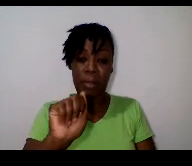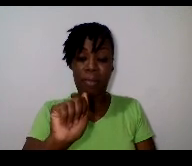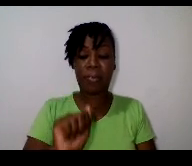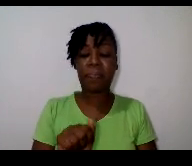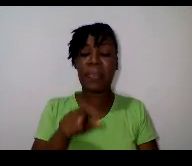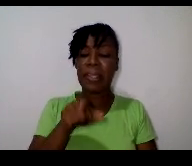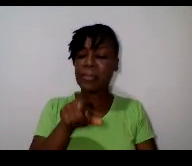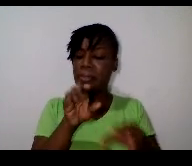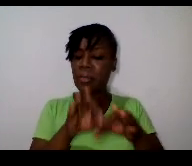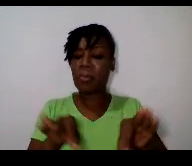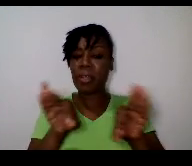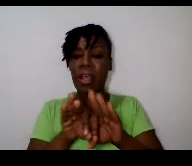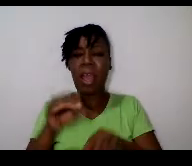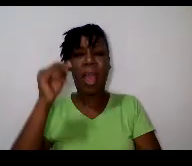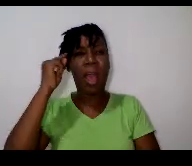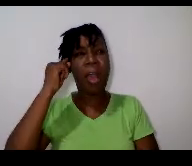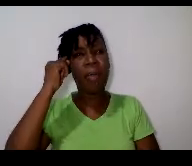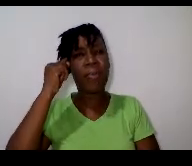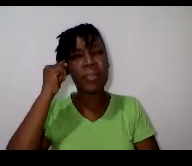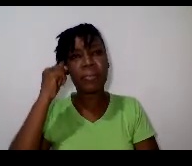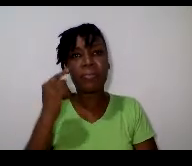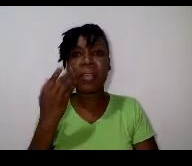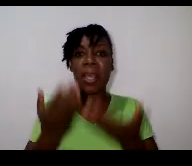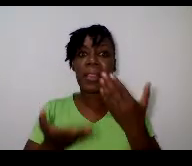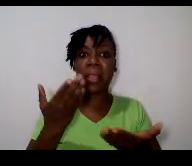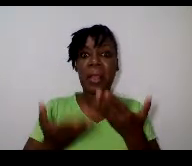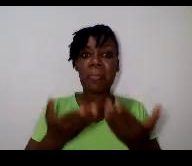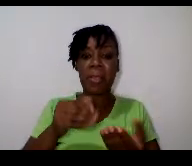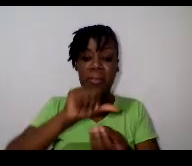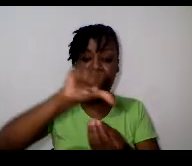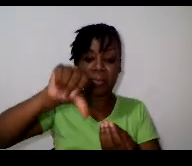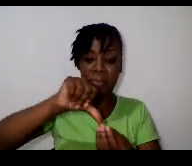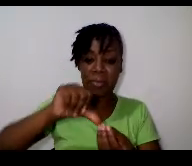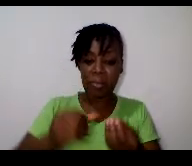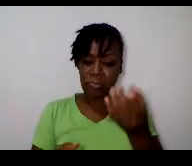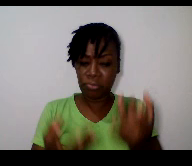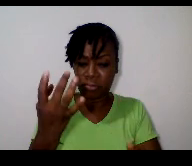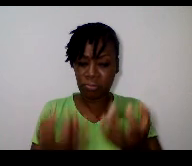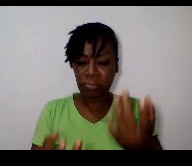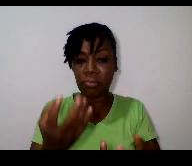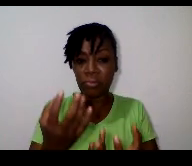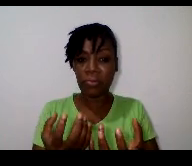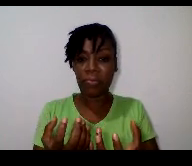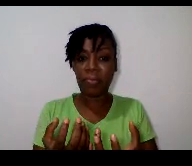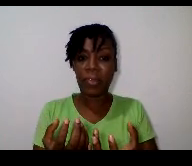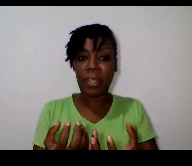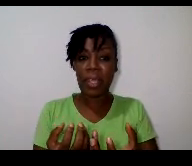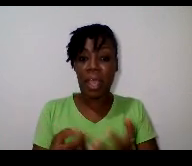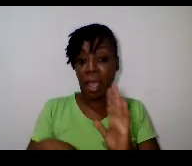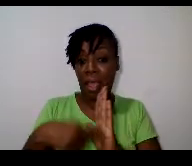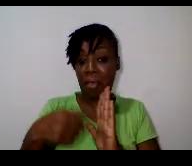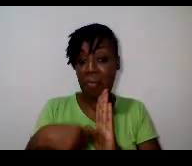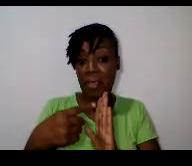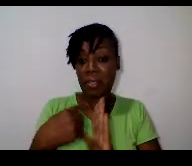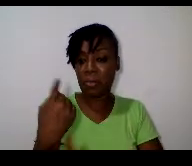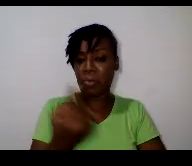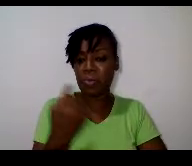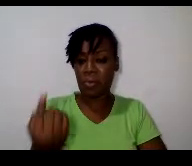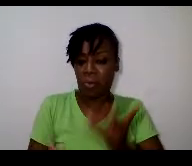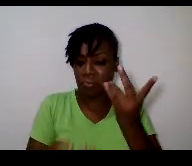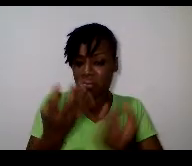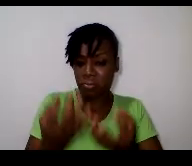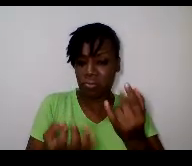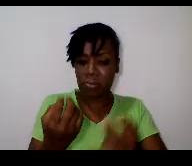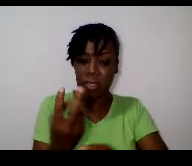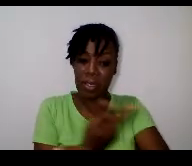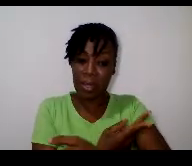digamos, con comida porque sabe más rico. Sin embargo, a veces con solamente hervir las verduras y una